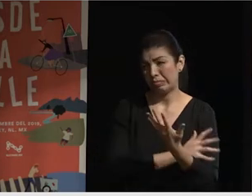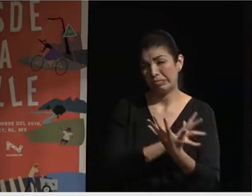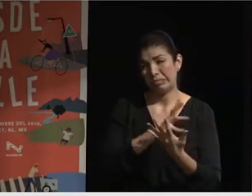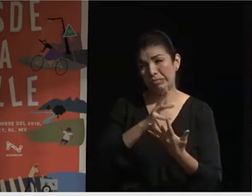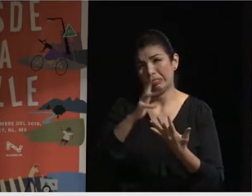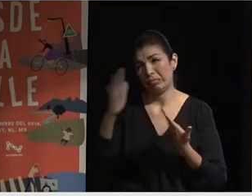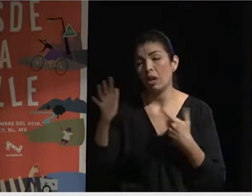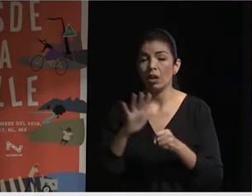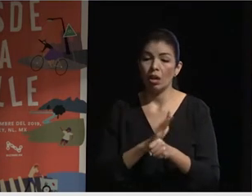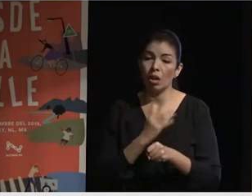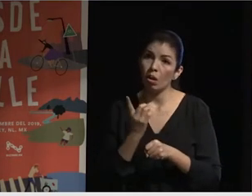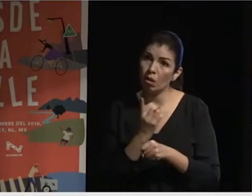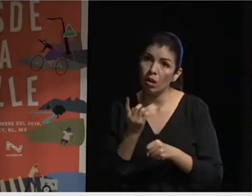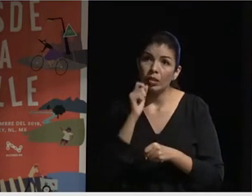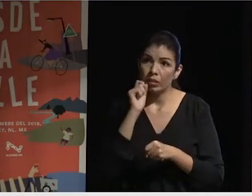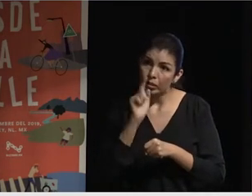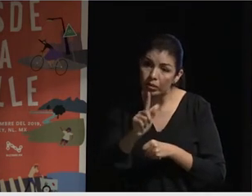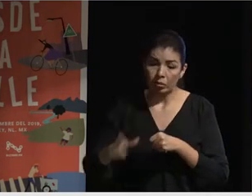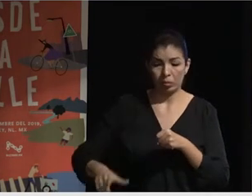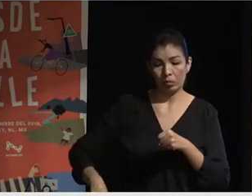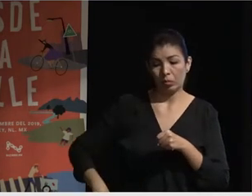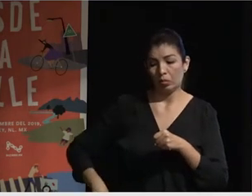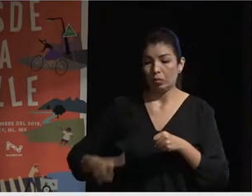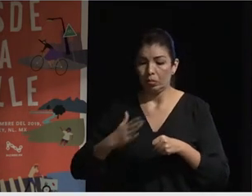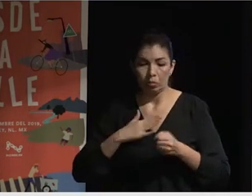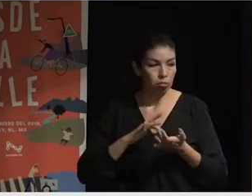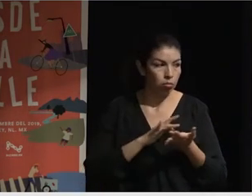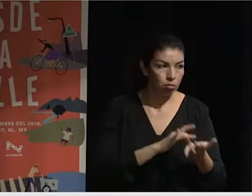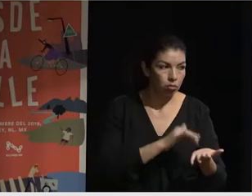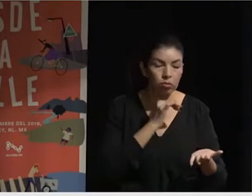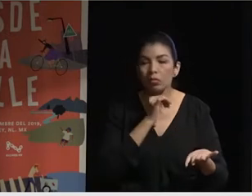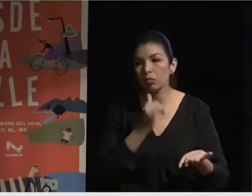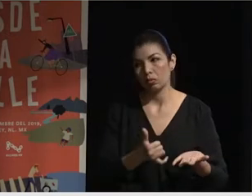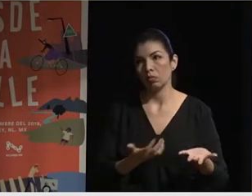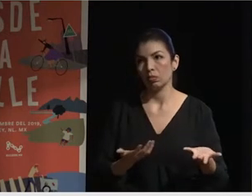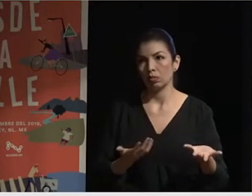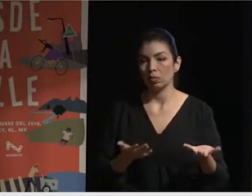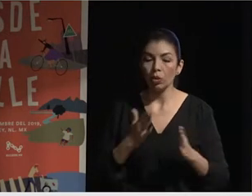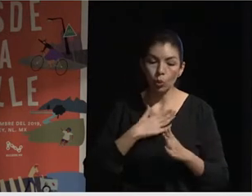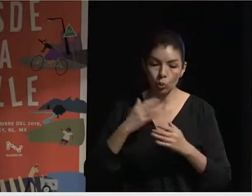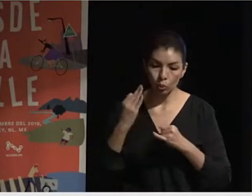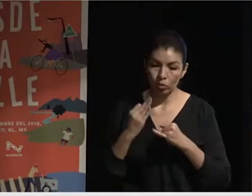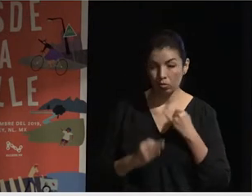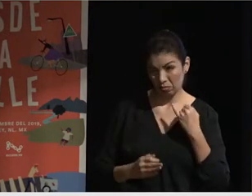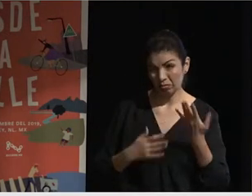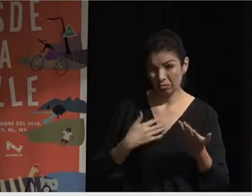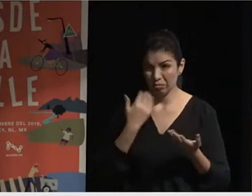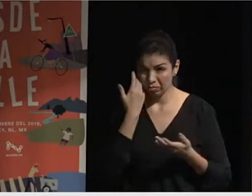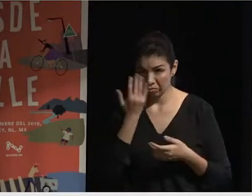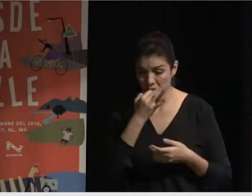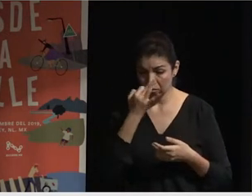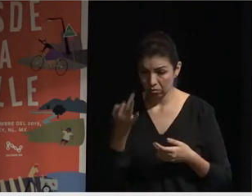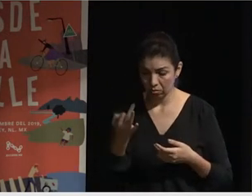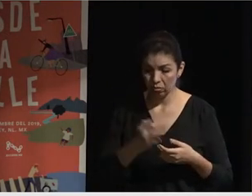este tema. Y ya como último, a mí me gustaría rescatar algo. Hoy en día hay un ordenamiento